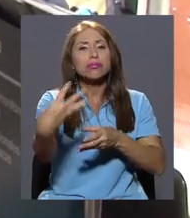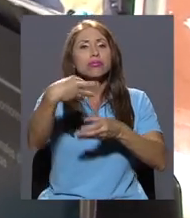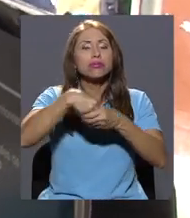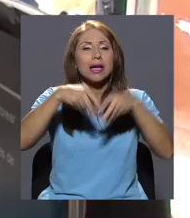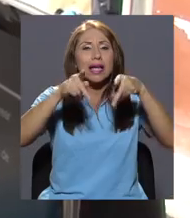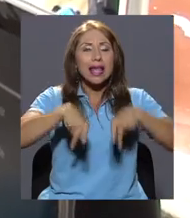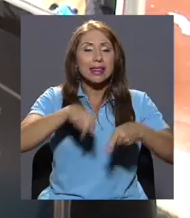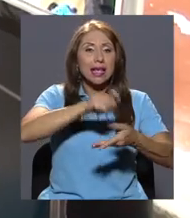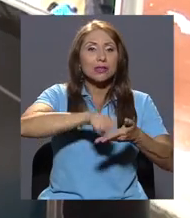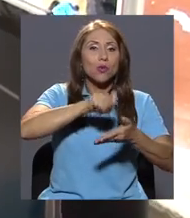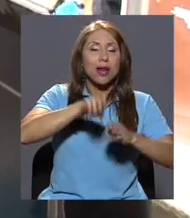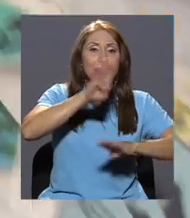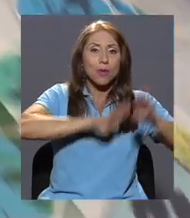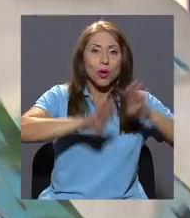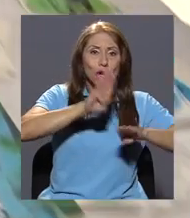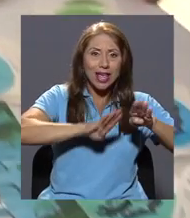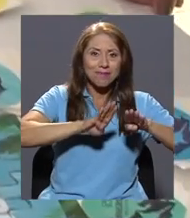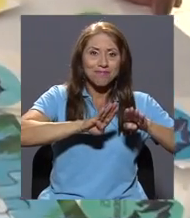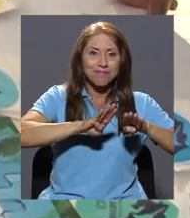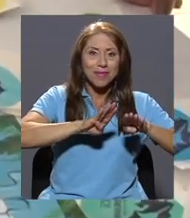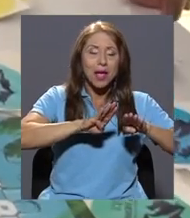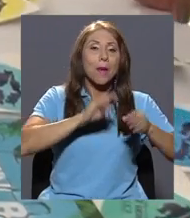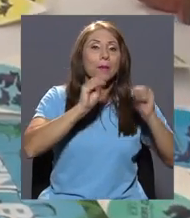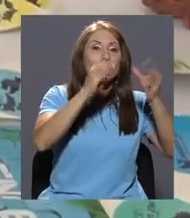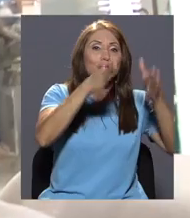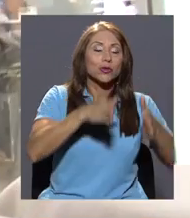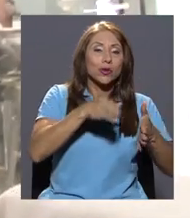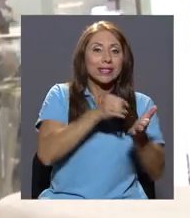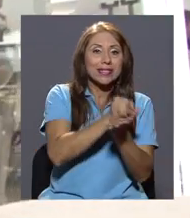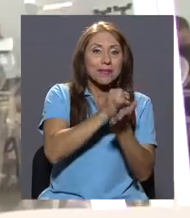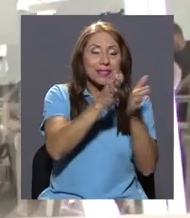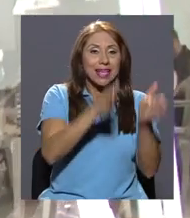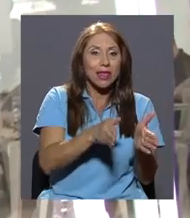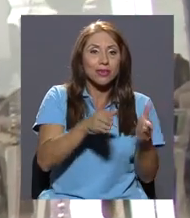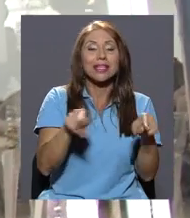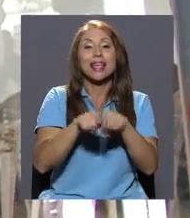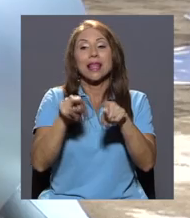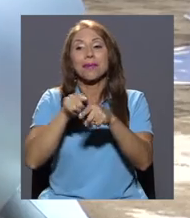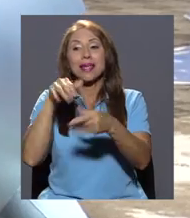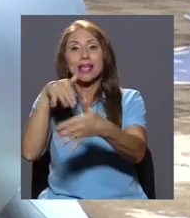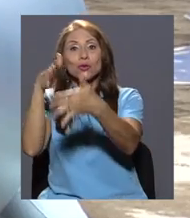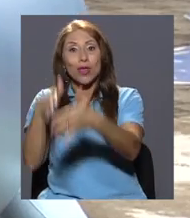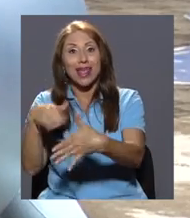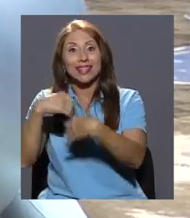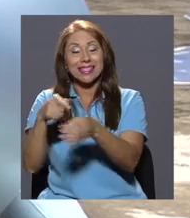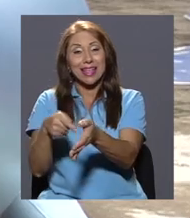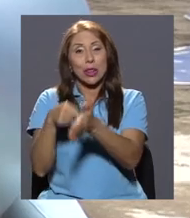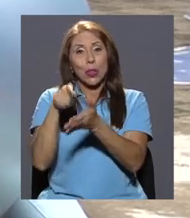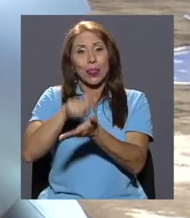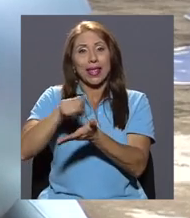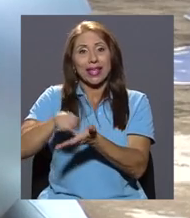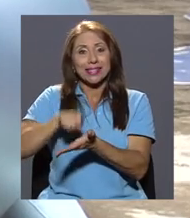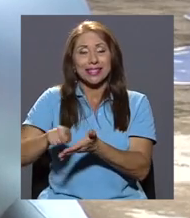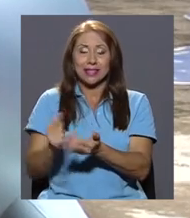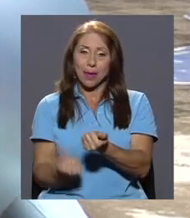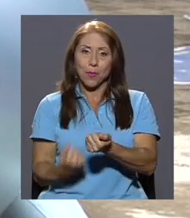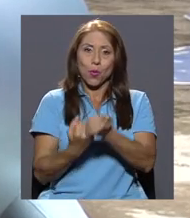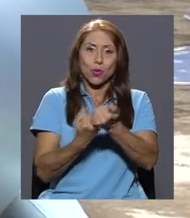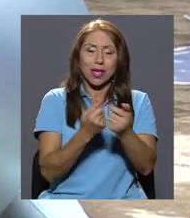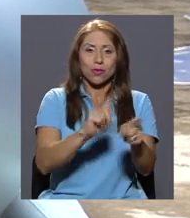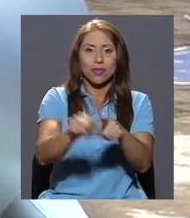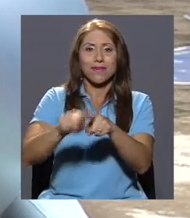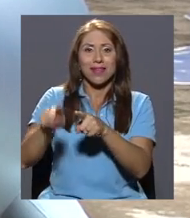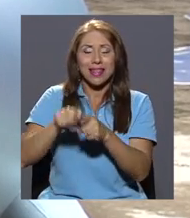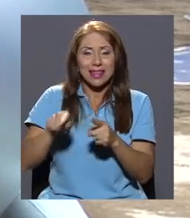de la Escuela de Biología, profesores e investigadores de la Escuela de Biología y estudiantes terciarios que nos están apoyando en diferentes áreas de